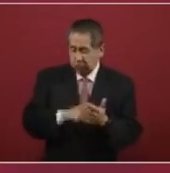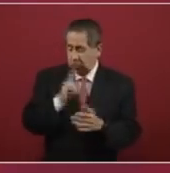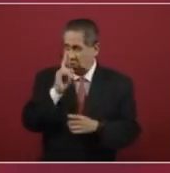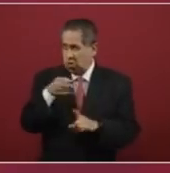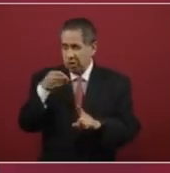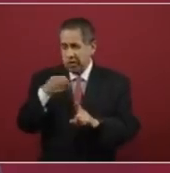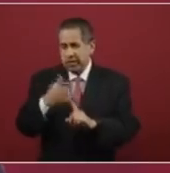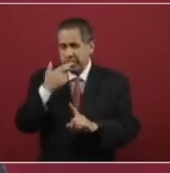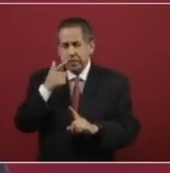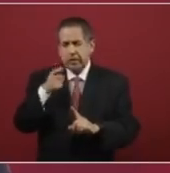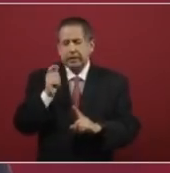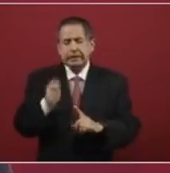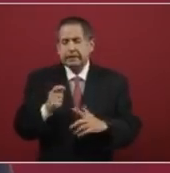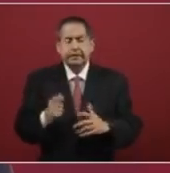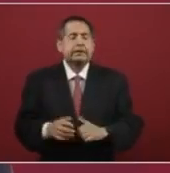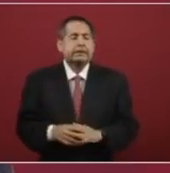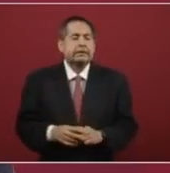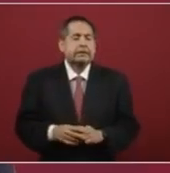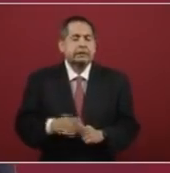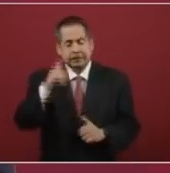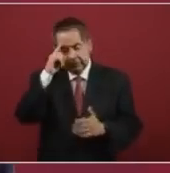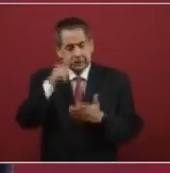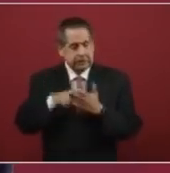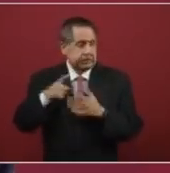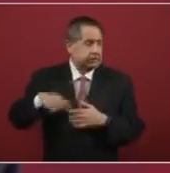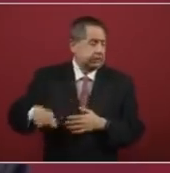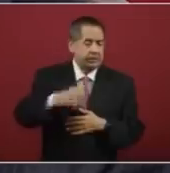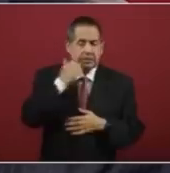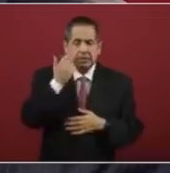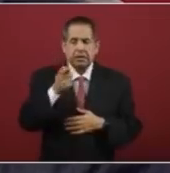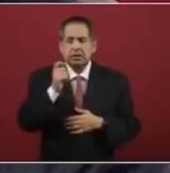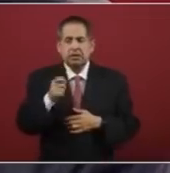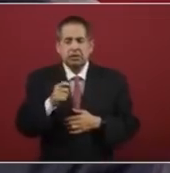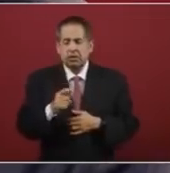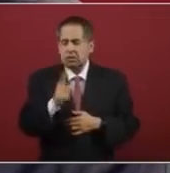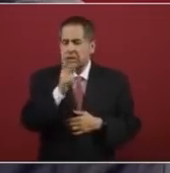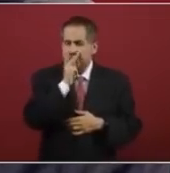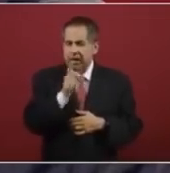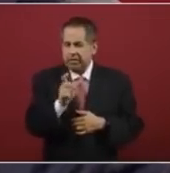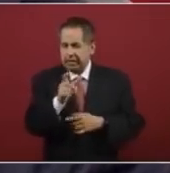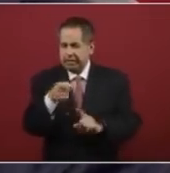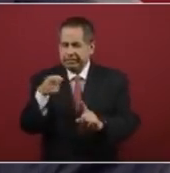define lo que queremos es una palabra: